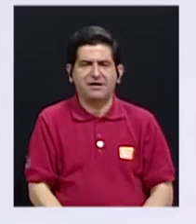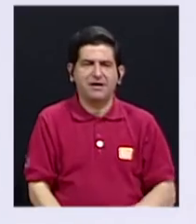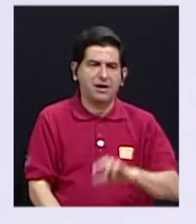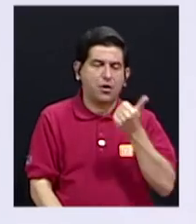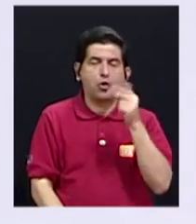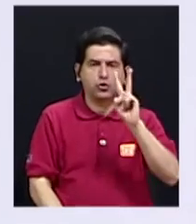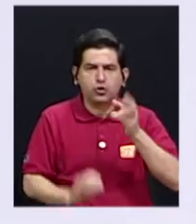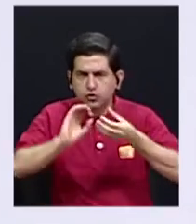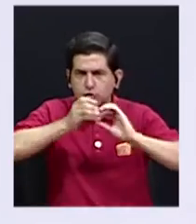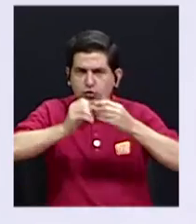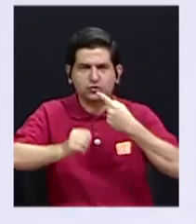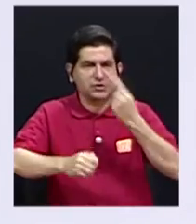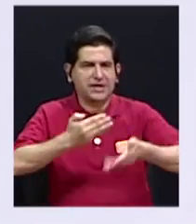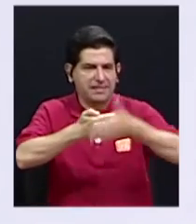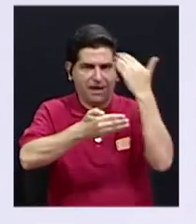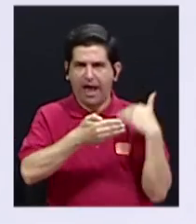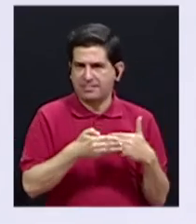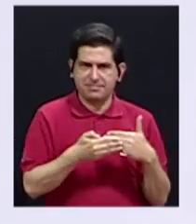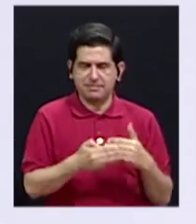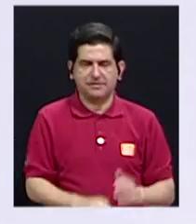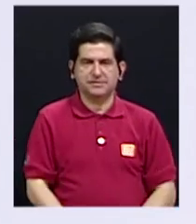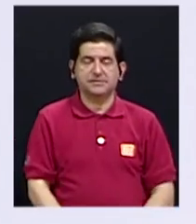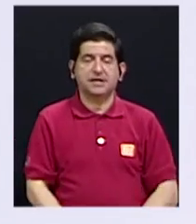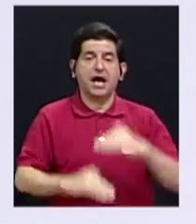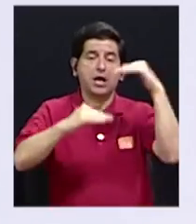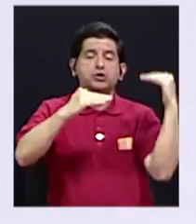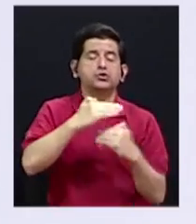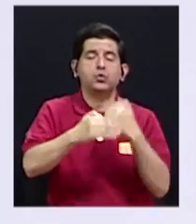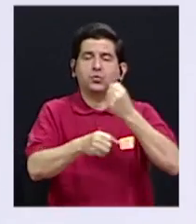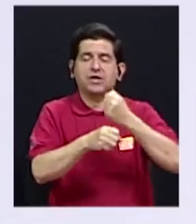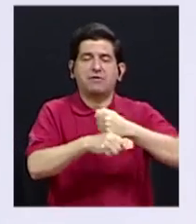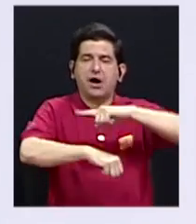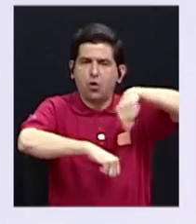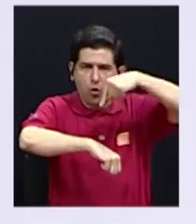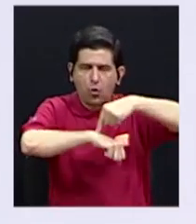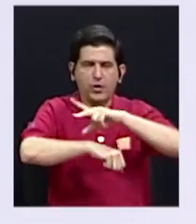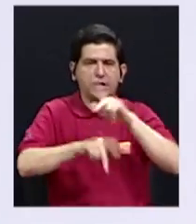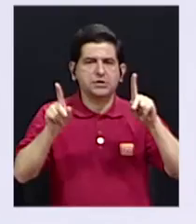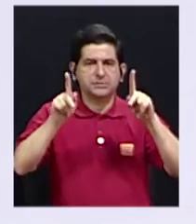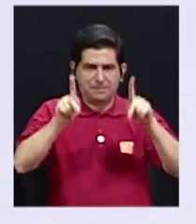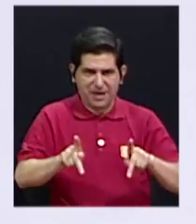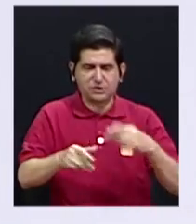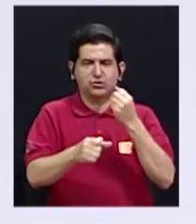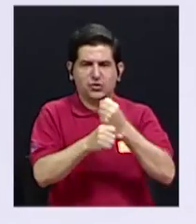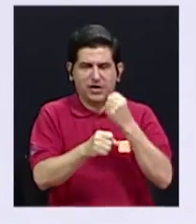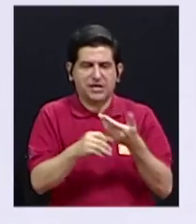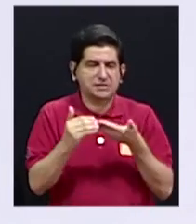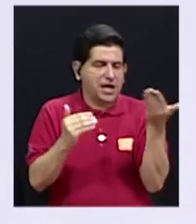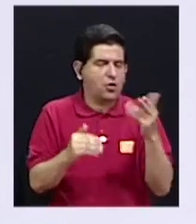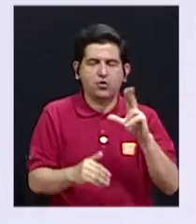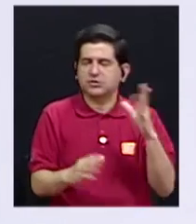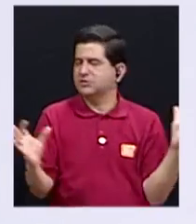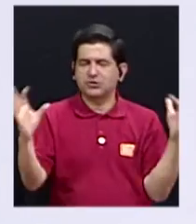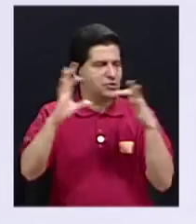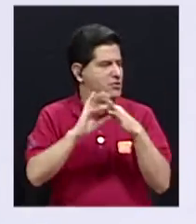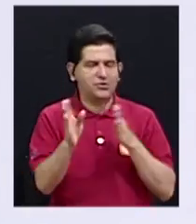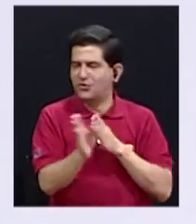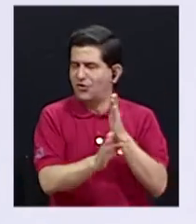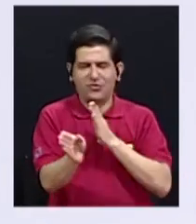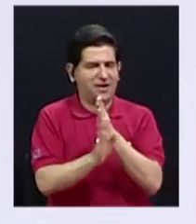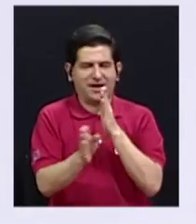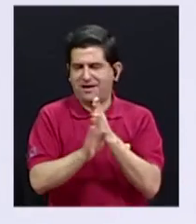estos otros dos indicadores que que le mencionó el de su empleo por horas o el de gente trabajando en cosas ajenas a su carrera